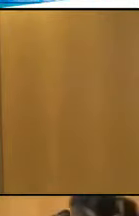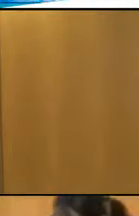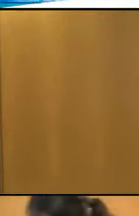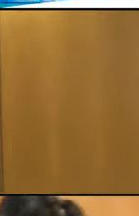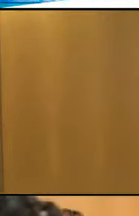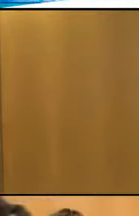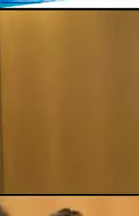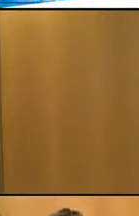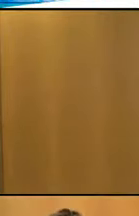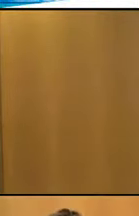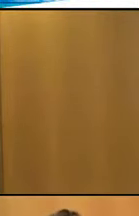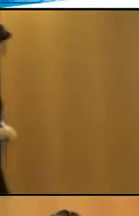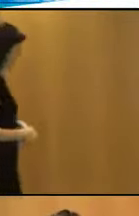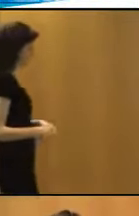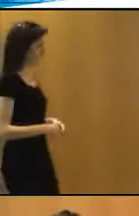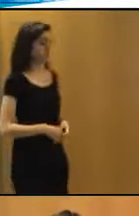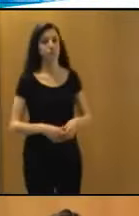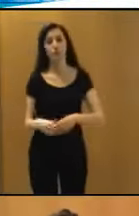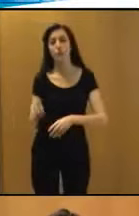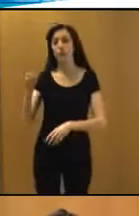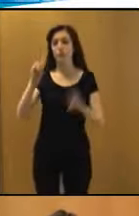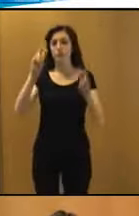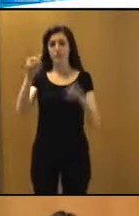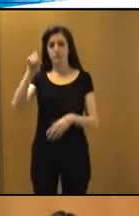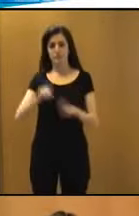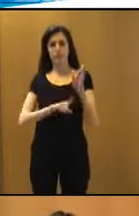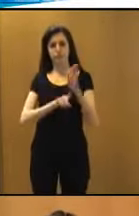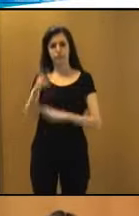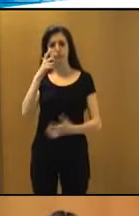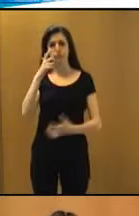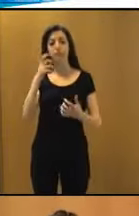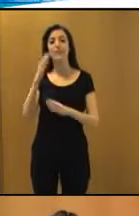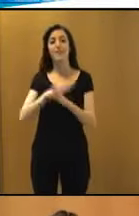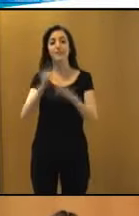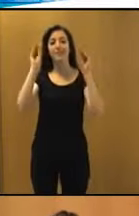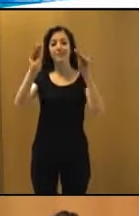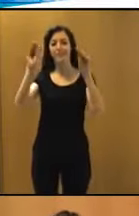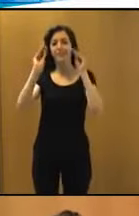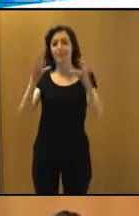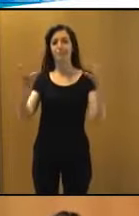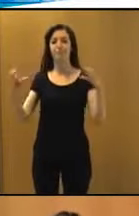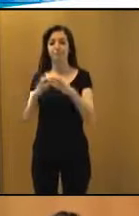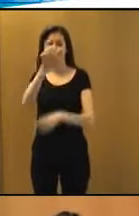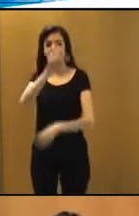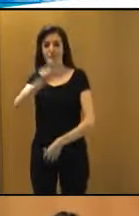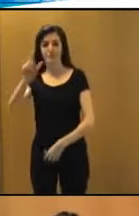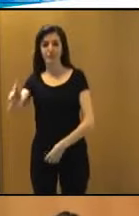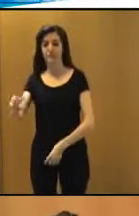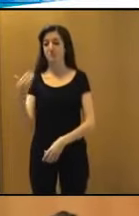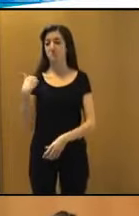otro de los aspectos que también viene evolucionando y que es llamativo esa evolución es el nivel de instrucción que tienen este grupo de